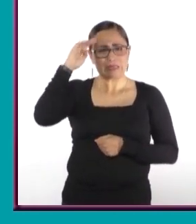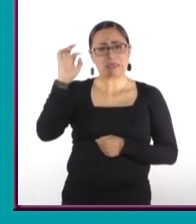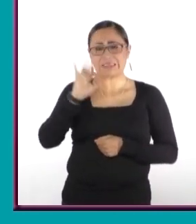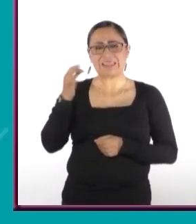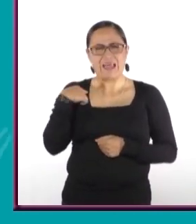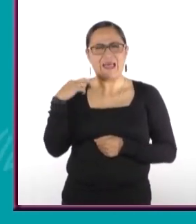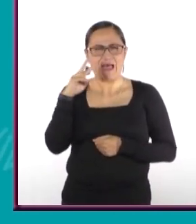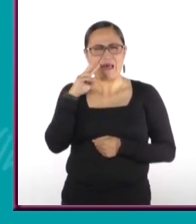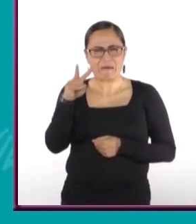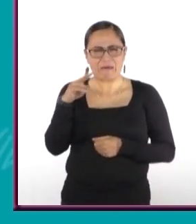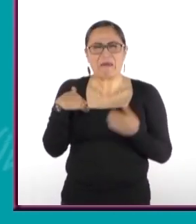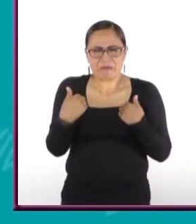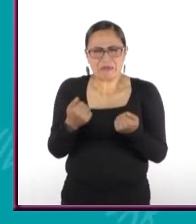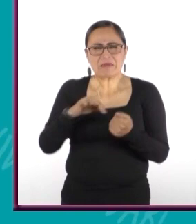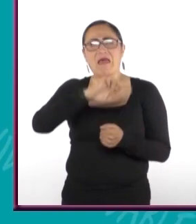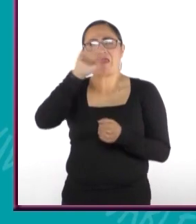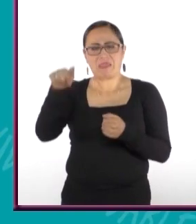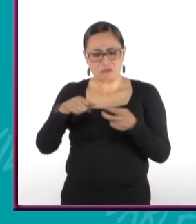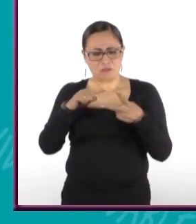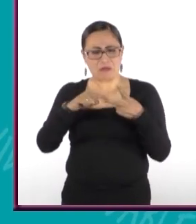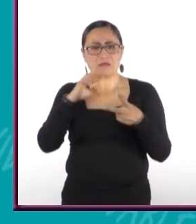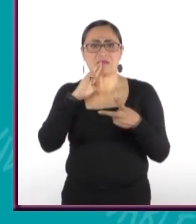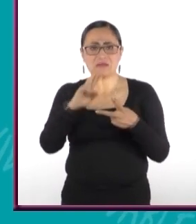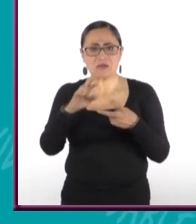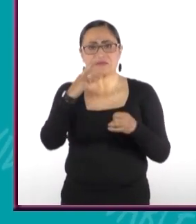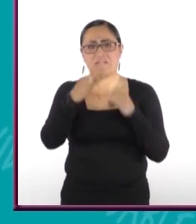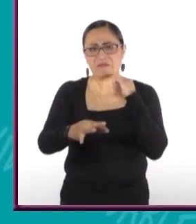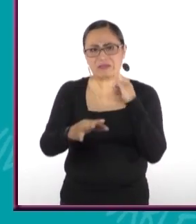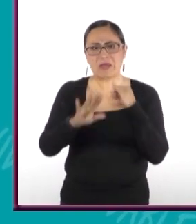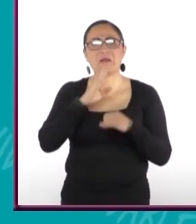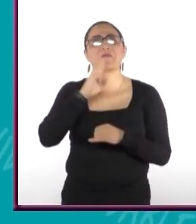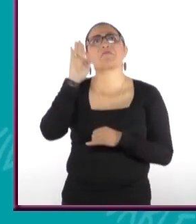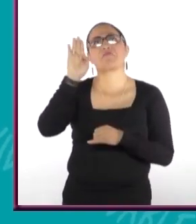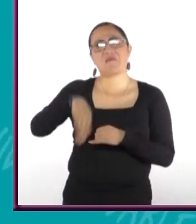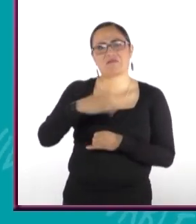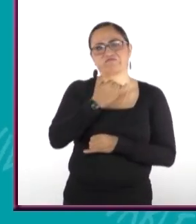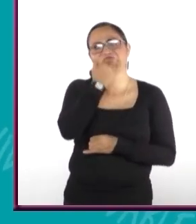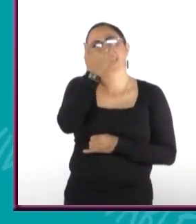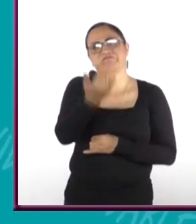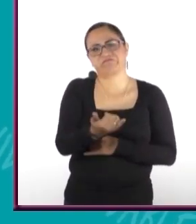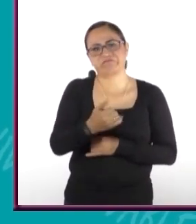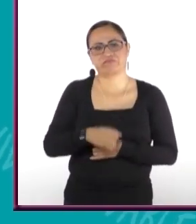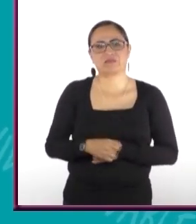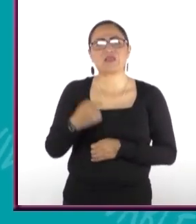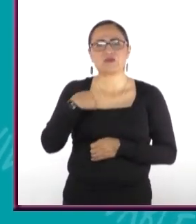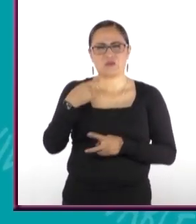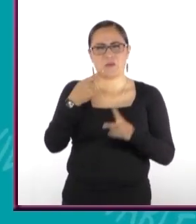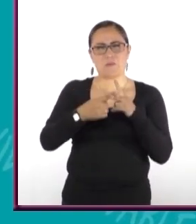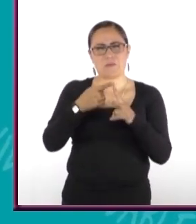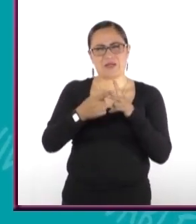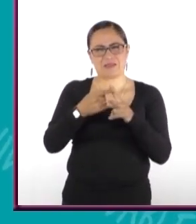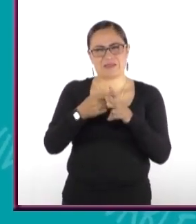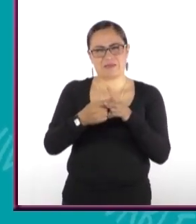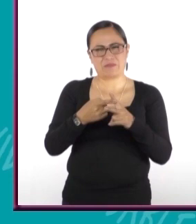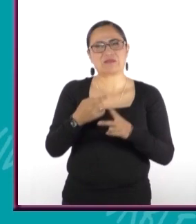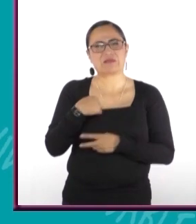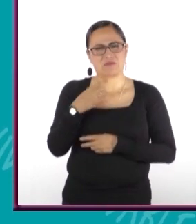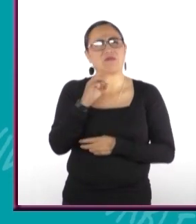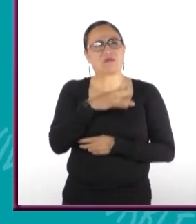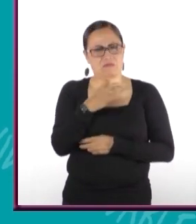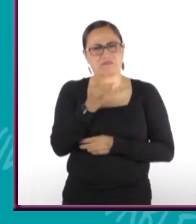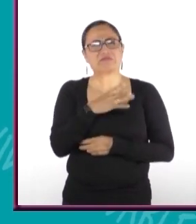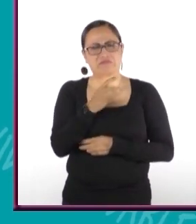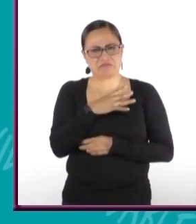sí le entiendo y al final está mal el resultado y terminé con todo mal. Me dan mucho miedo las matemáticas